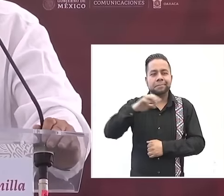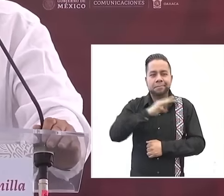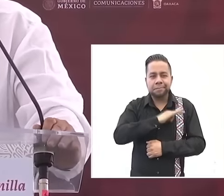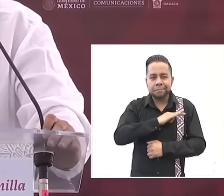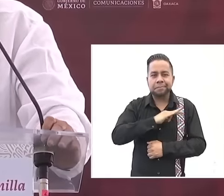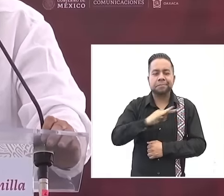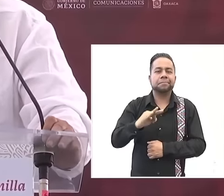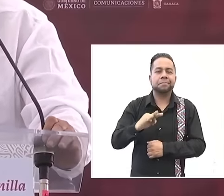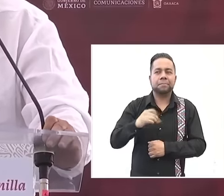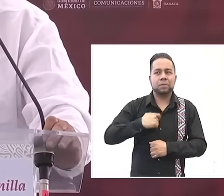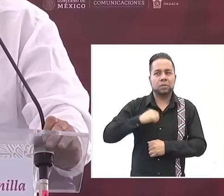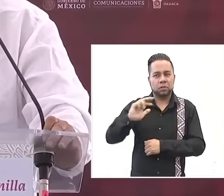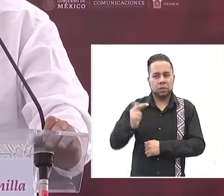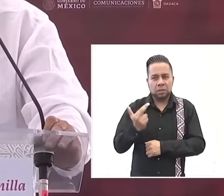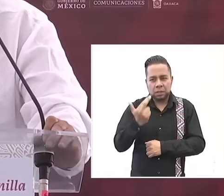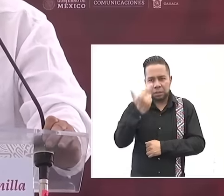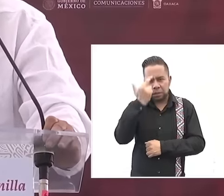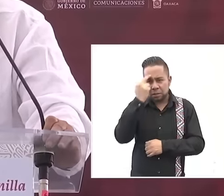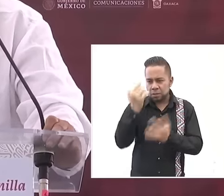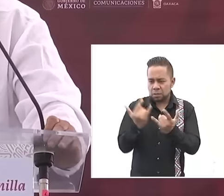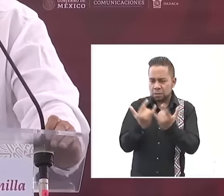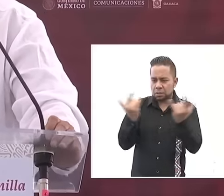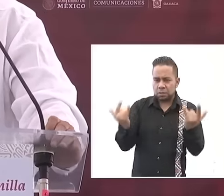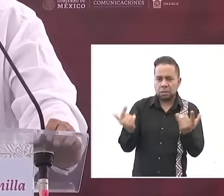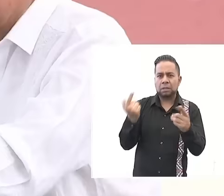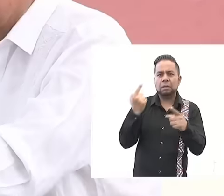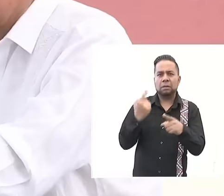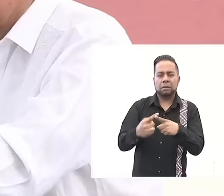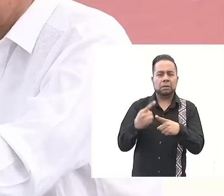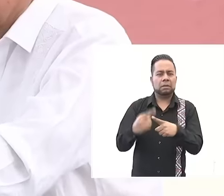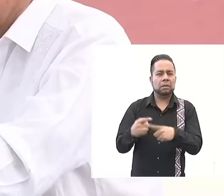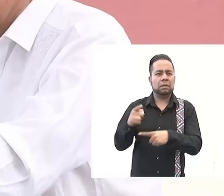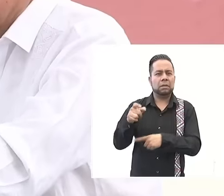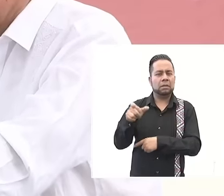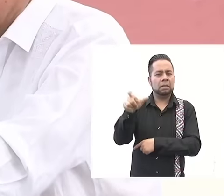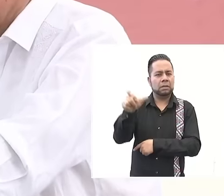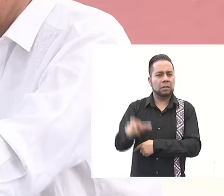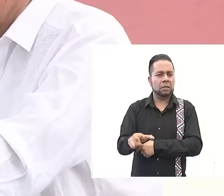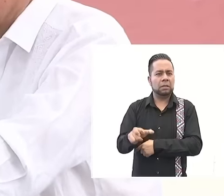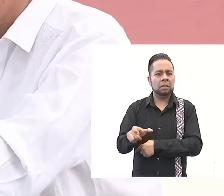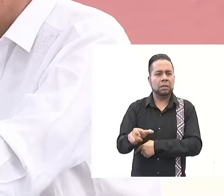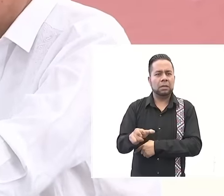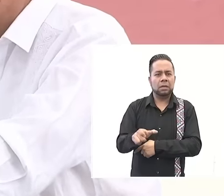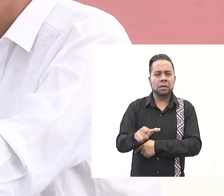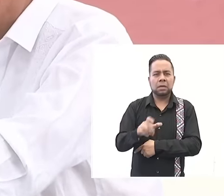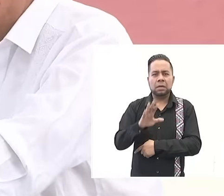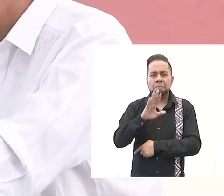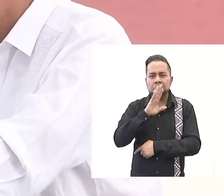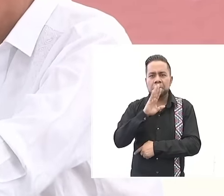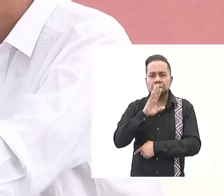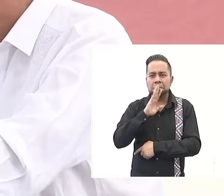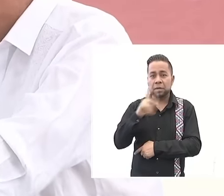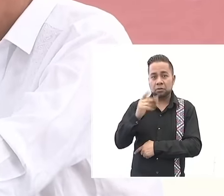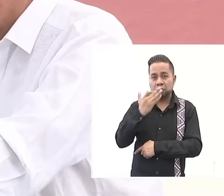yo recuerdo un relato de la mamá de los Flores Magón,